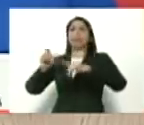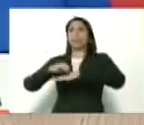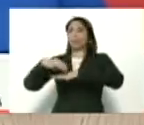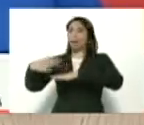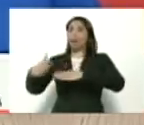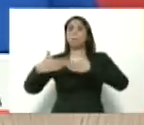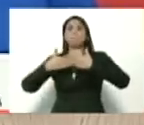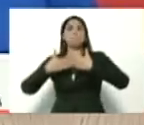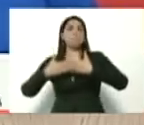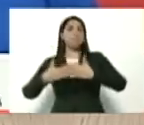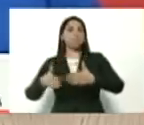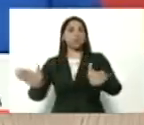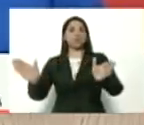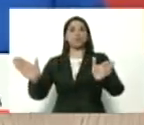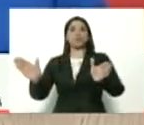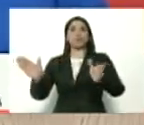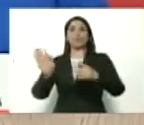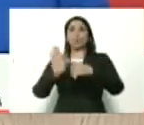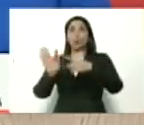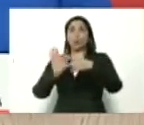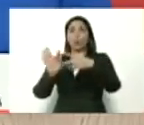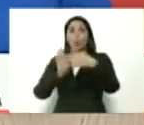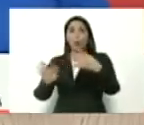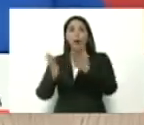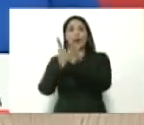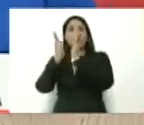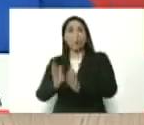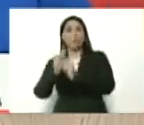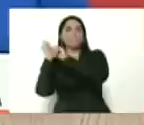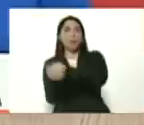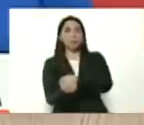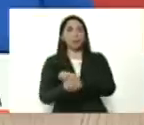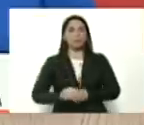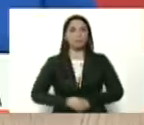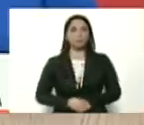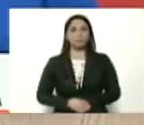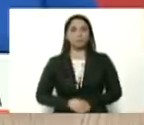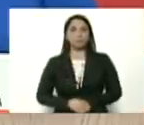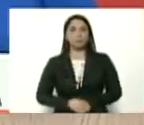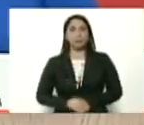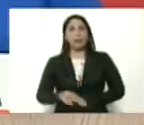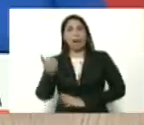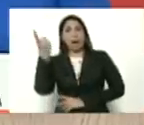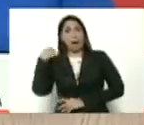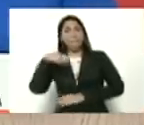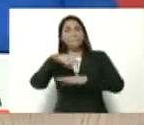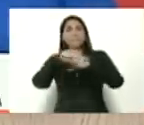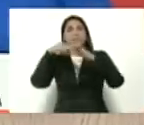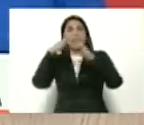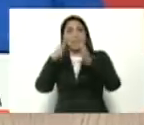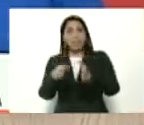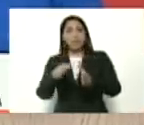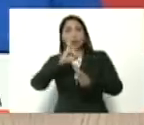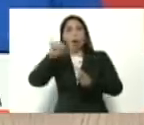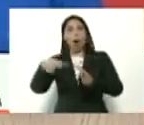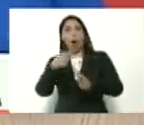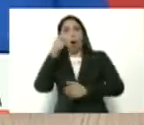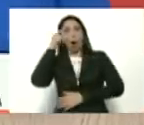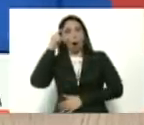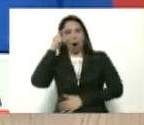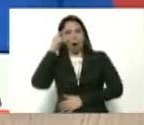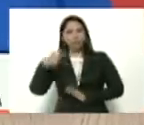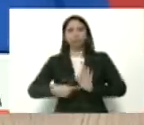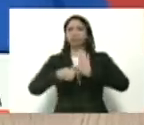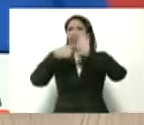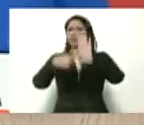puertas abiertas y en funcionamiento esta academia de béisbol. Ayer el ministro Rodríguez presentó de qué